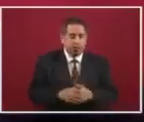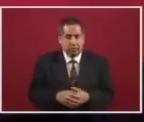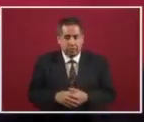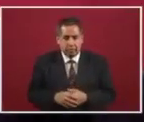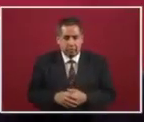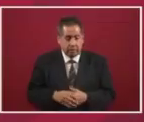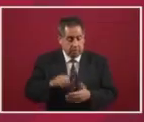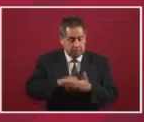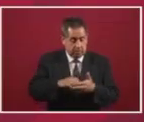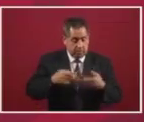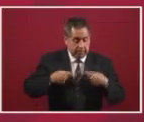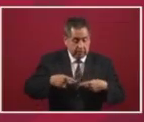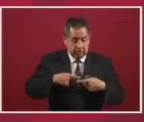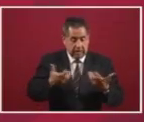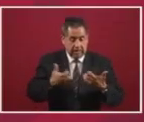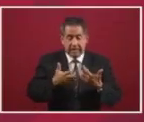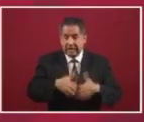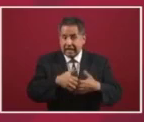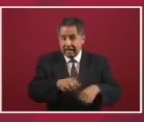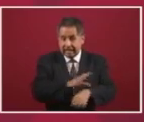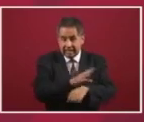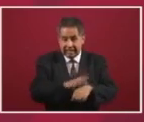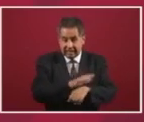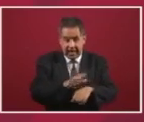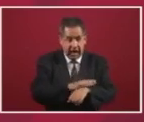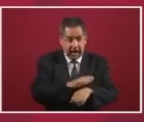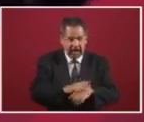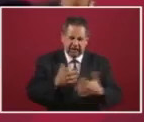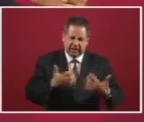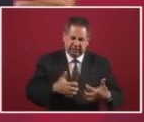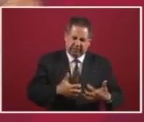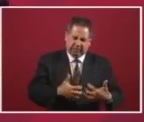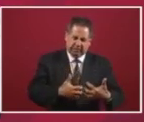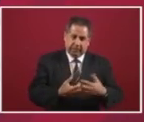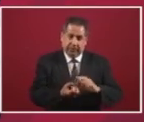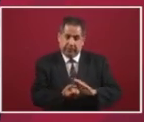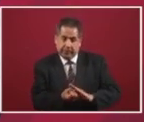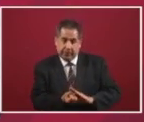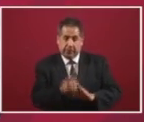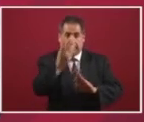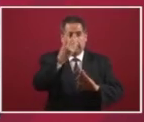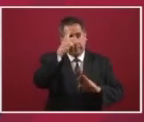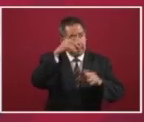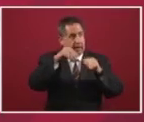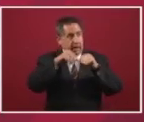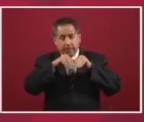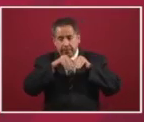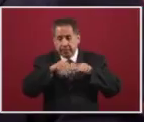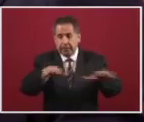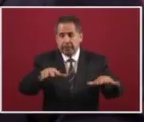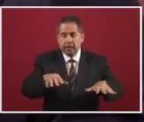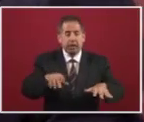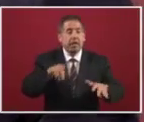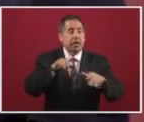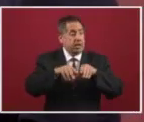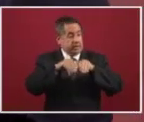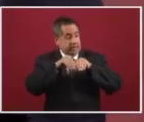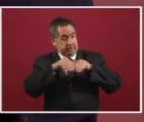sube, ¿sí?, a la línea de transmisión, y los